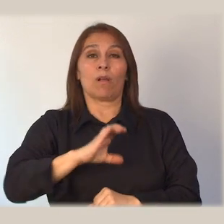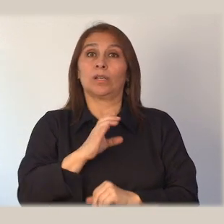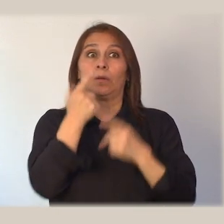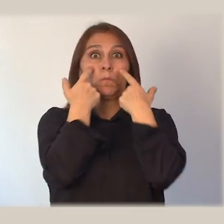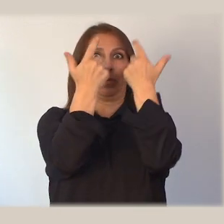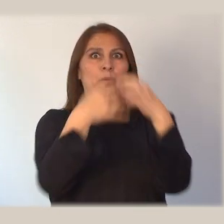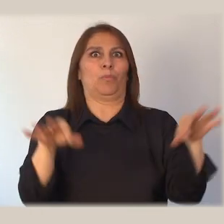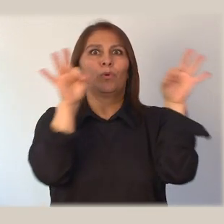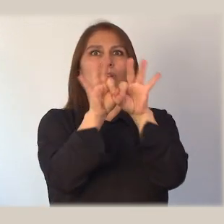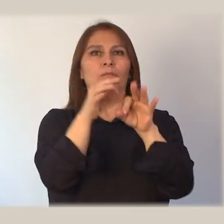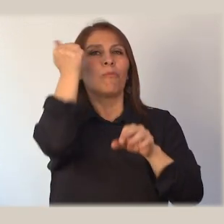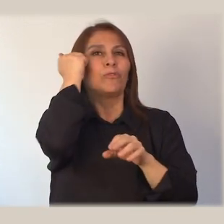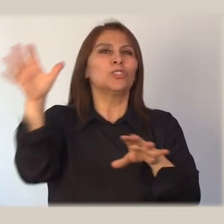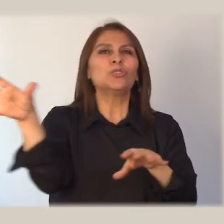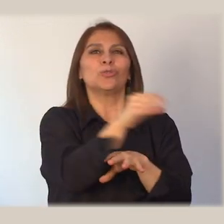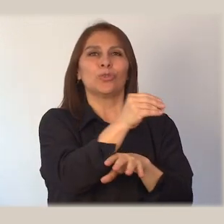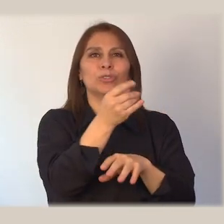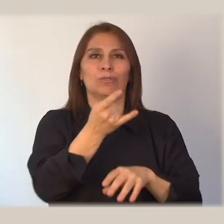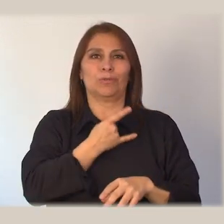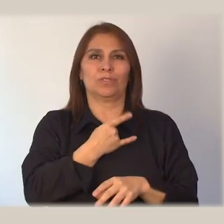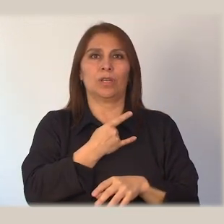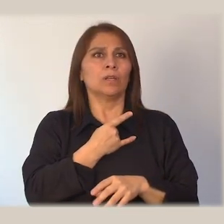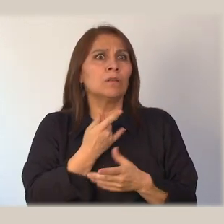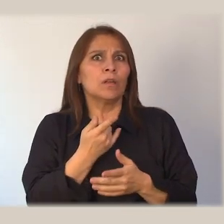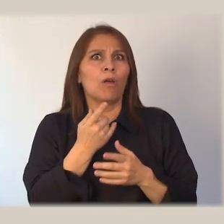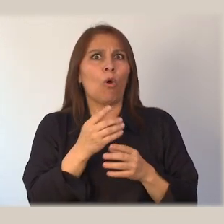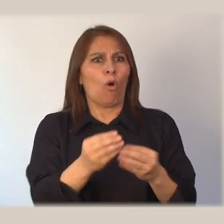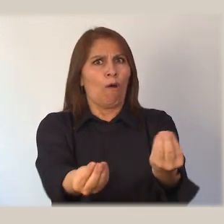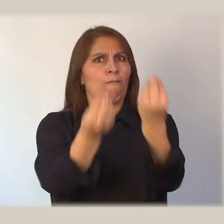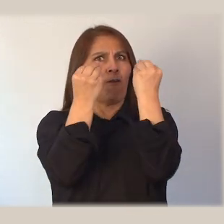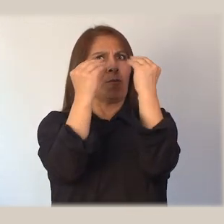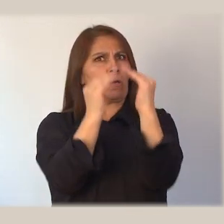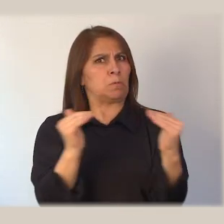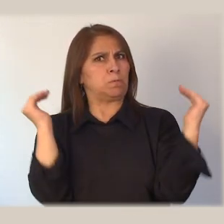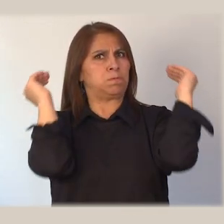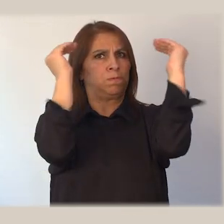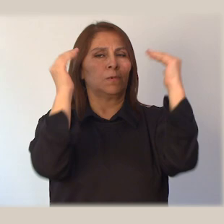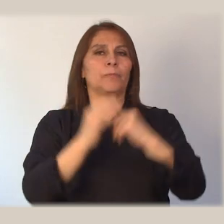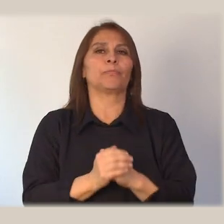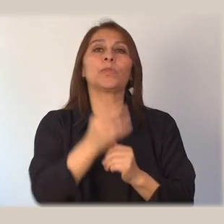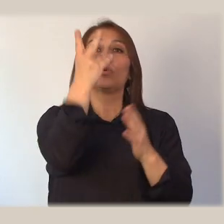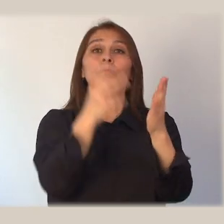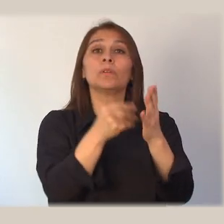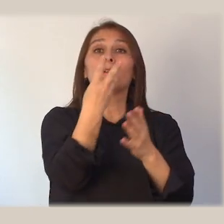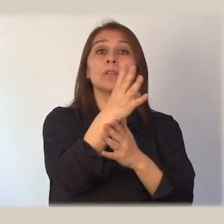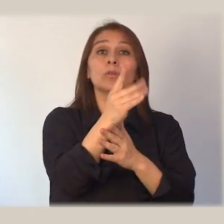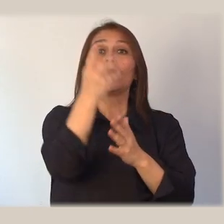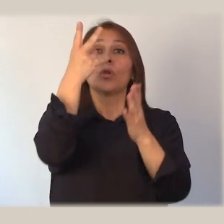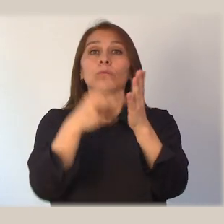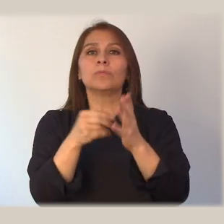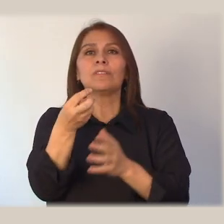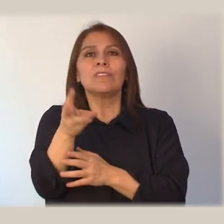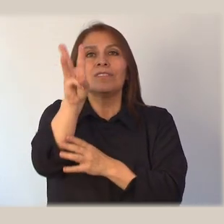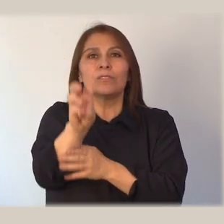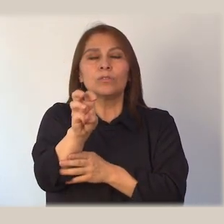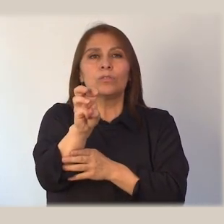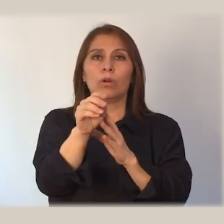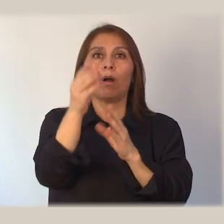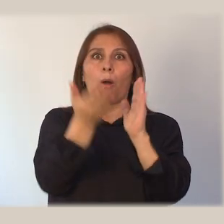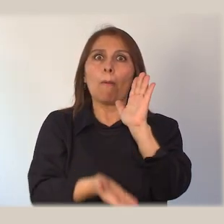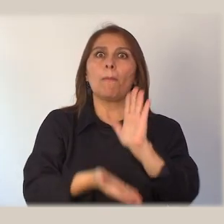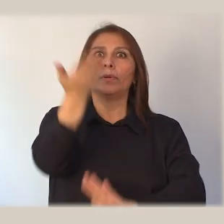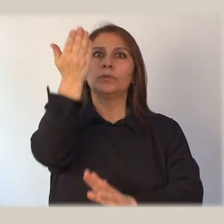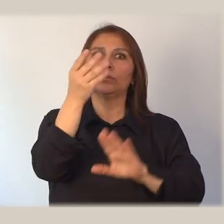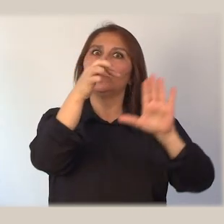notables de los docentes de la universidad de su alta formación por ejemplo entre 2014 y 2018 aumentó en un 5% la